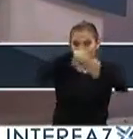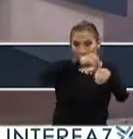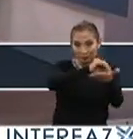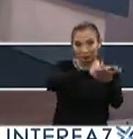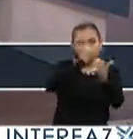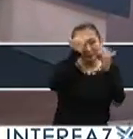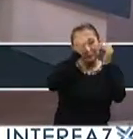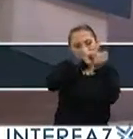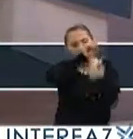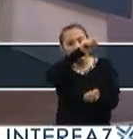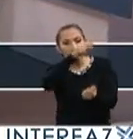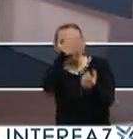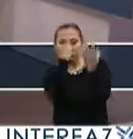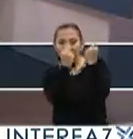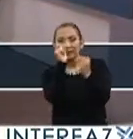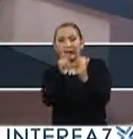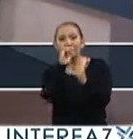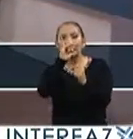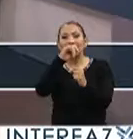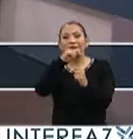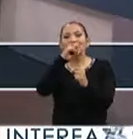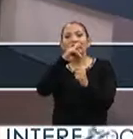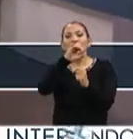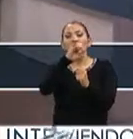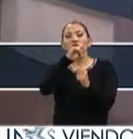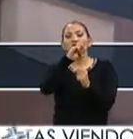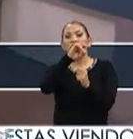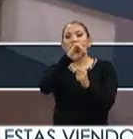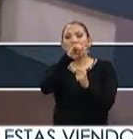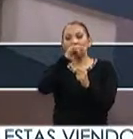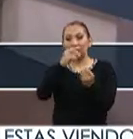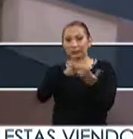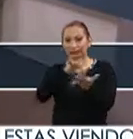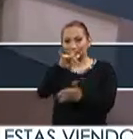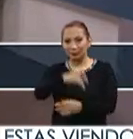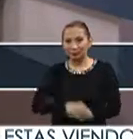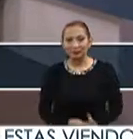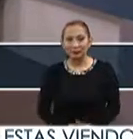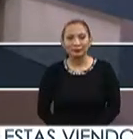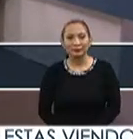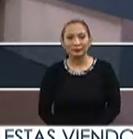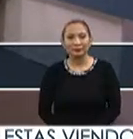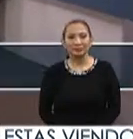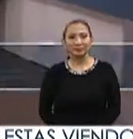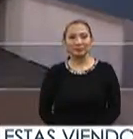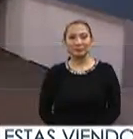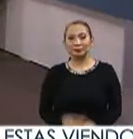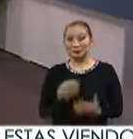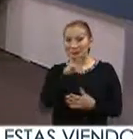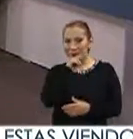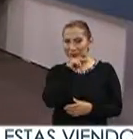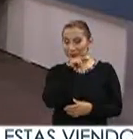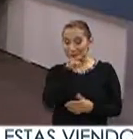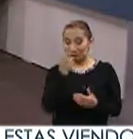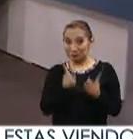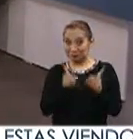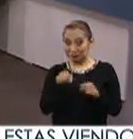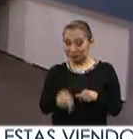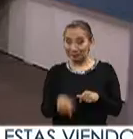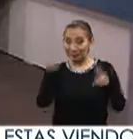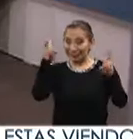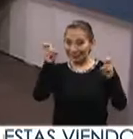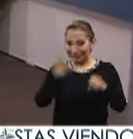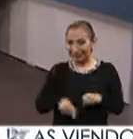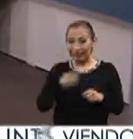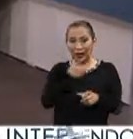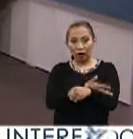a que conozcan y aprendan sobre la interculturalidad. Muchísimas gracias. Muchísimas Las gracias. esperamos pronto para hablar de más temas sobre